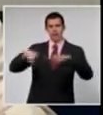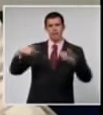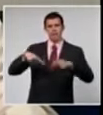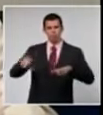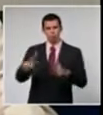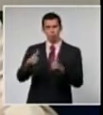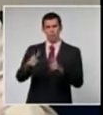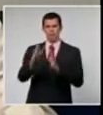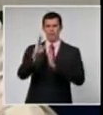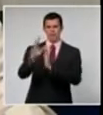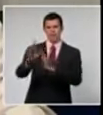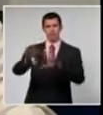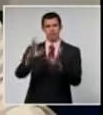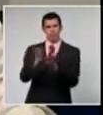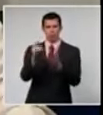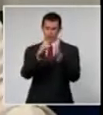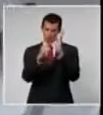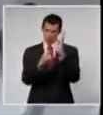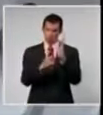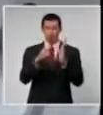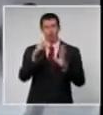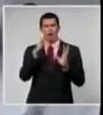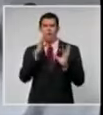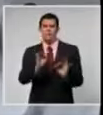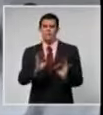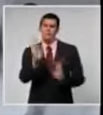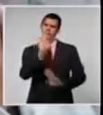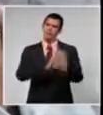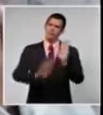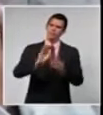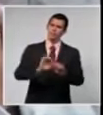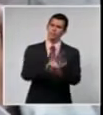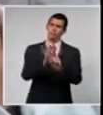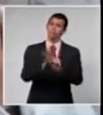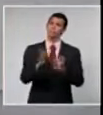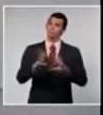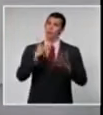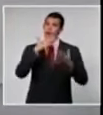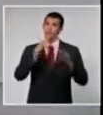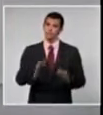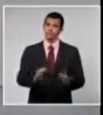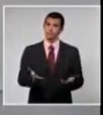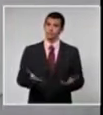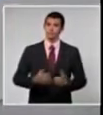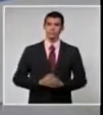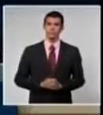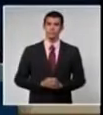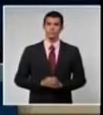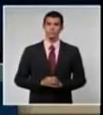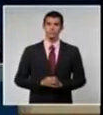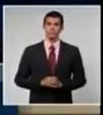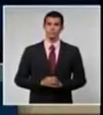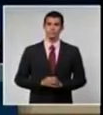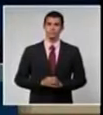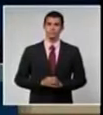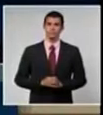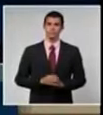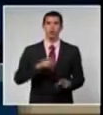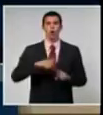de acuerdo a la situación de la pandemia. En los minutos finales, reconoció a la brigada médica Henry Riff. Siguen